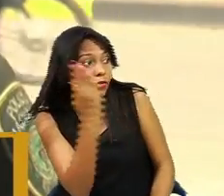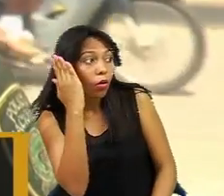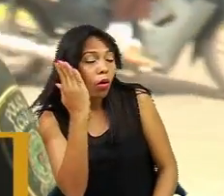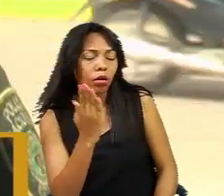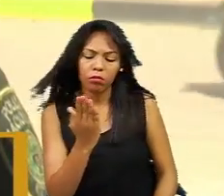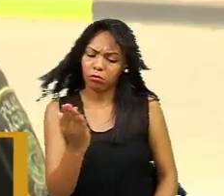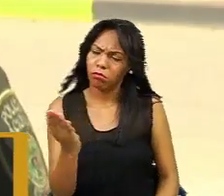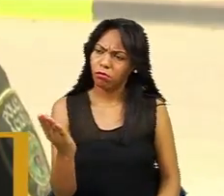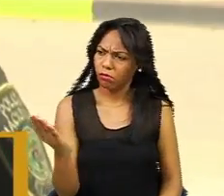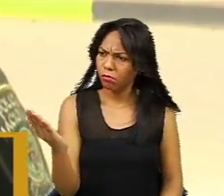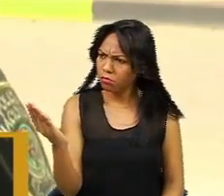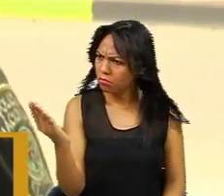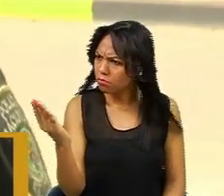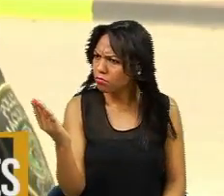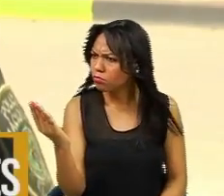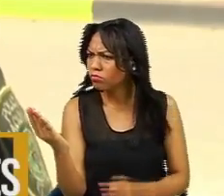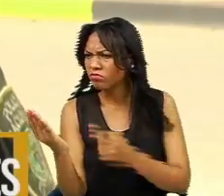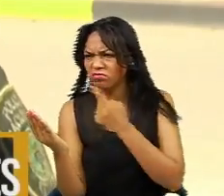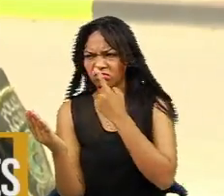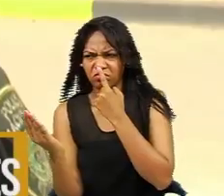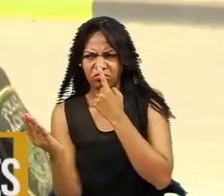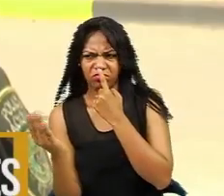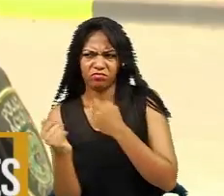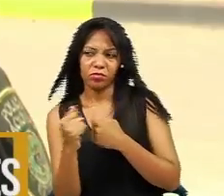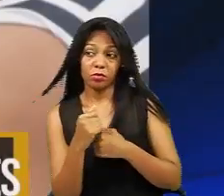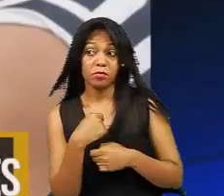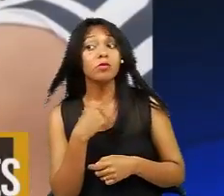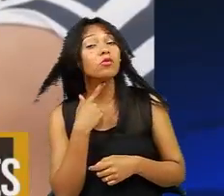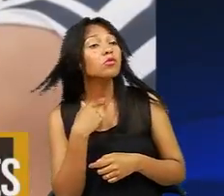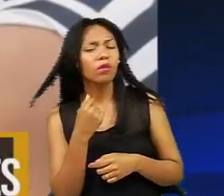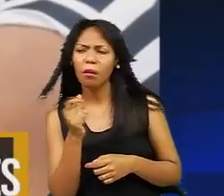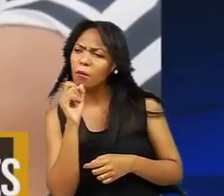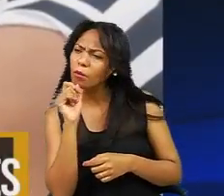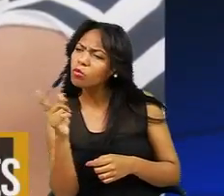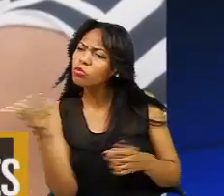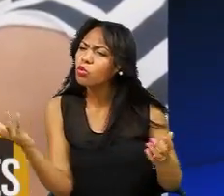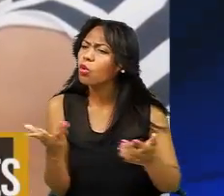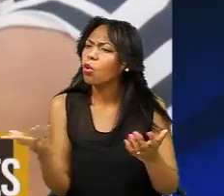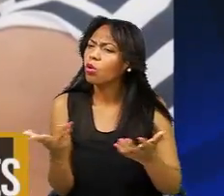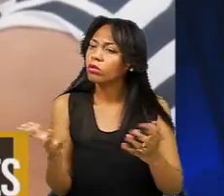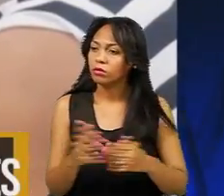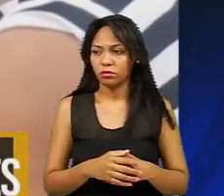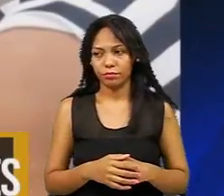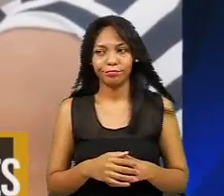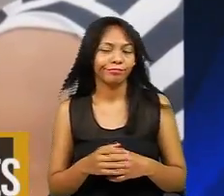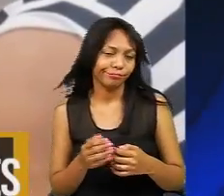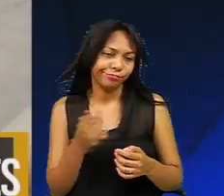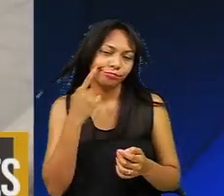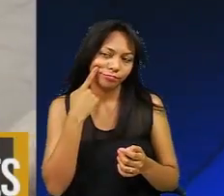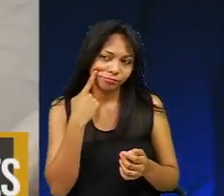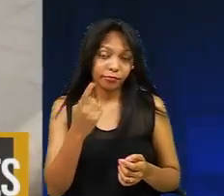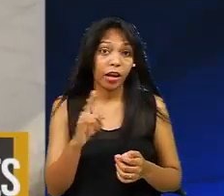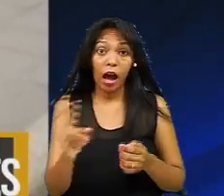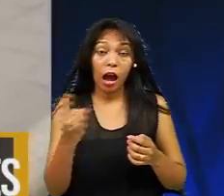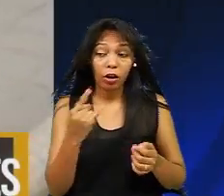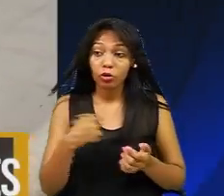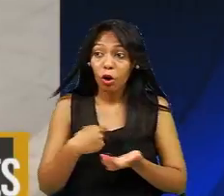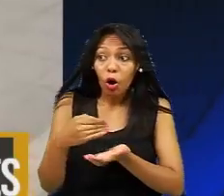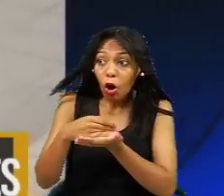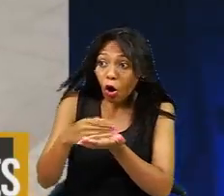llama la atención, verifique realmente la procedencia de dichos aparatos. Si no hay quien me compre, no hay quien me robe, así se denomina la iniciativa